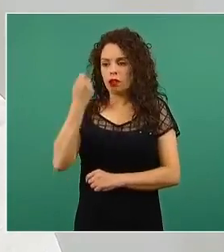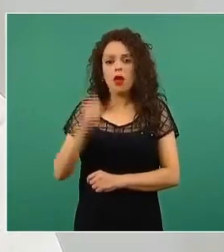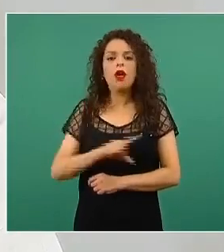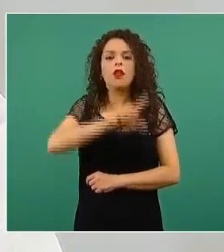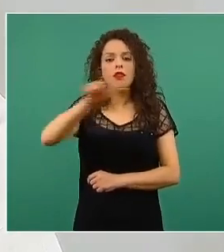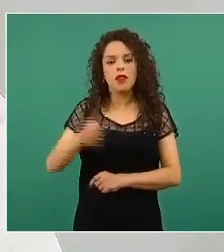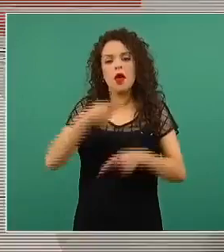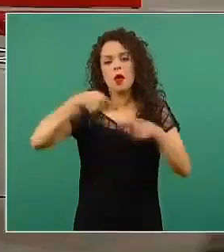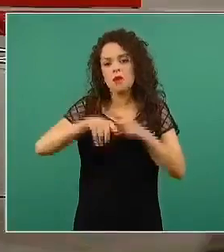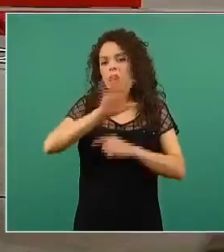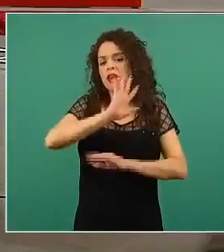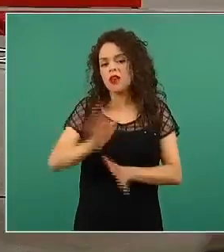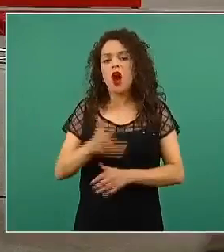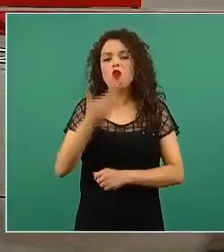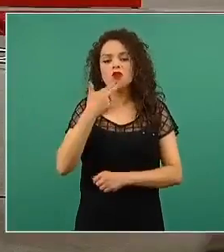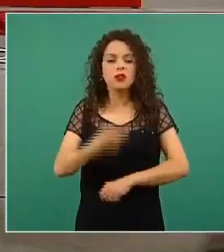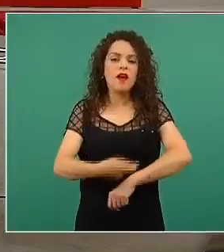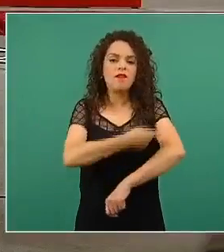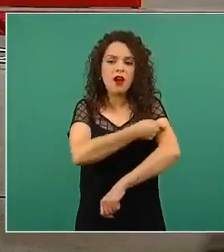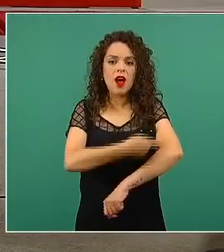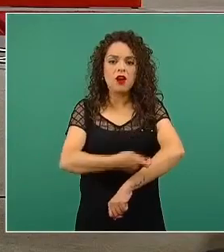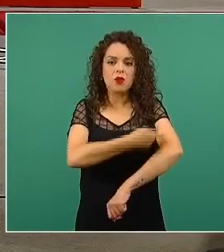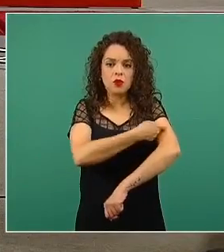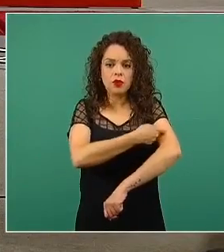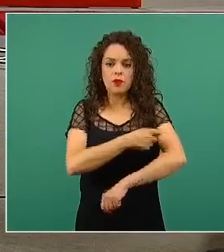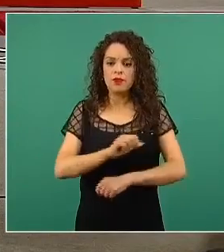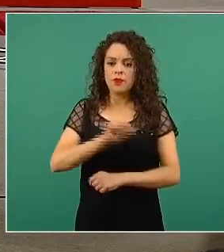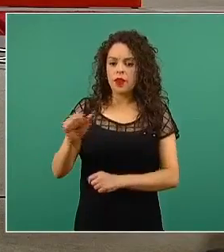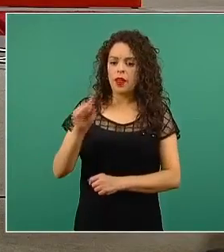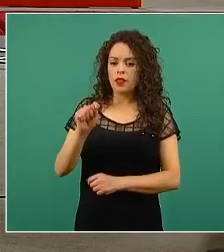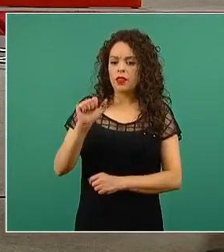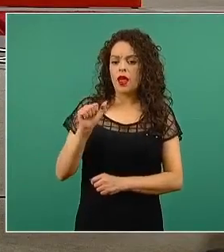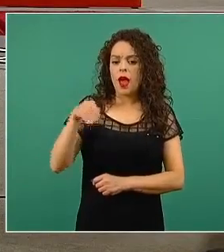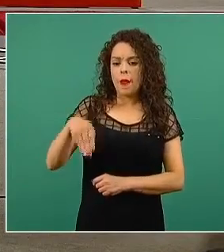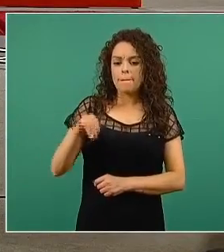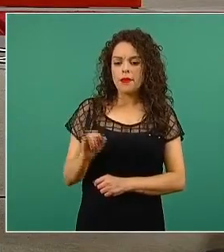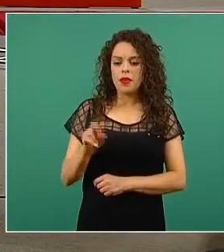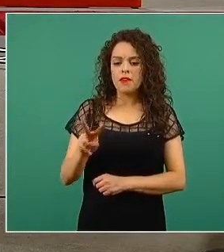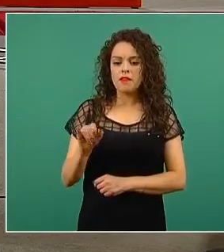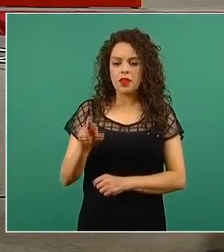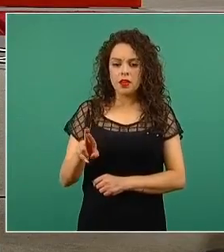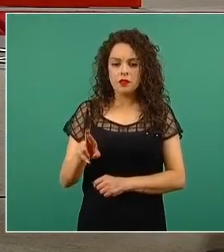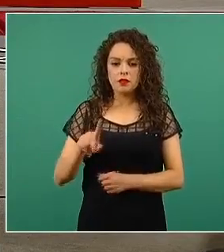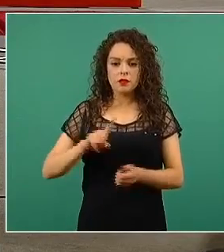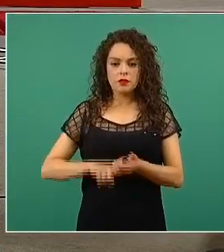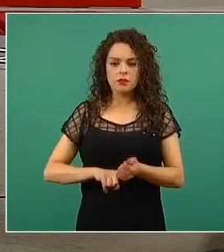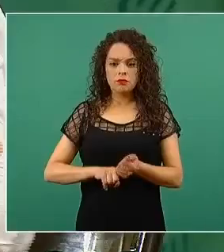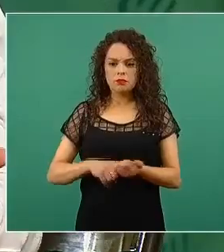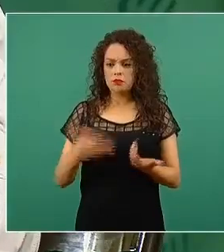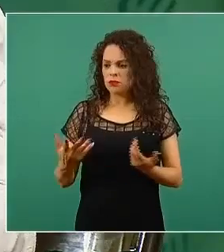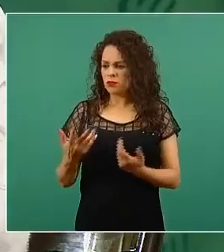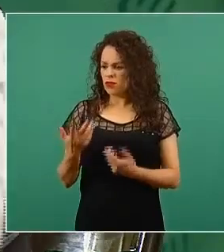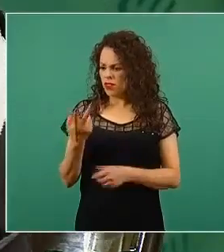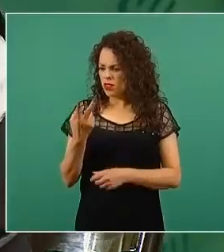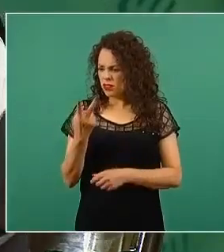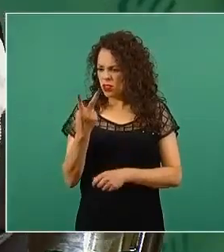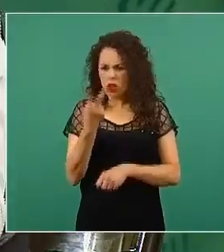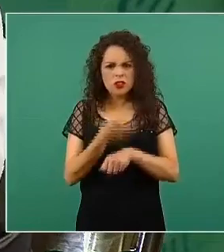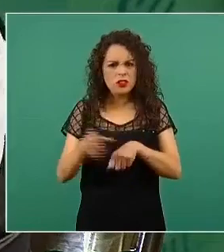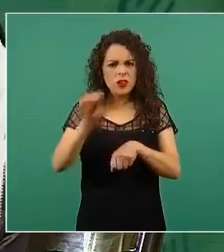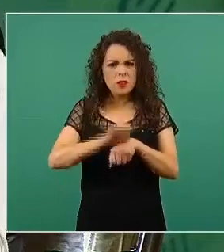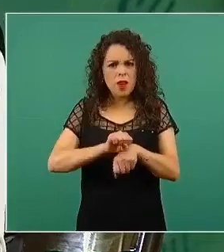después. Y había unos Celtamivir que a los 2 semanas